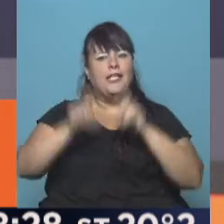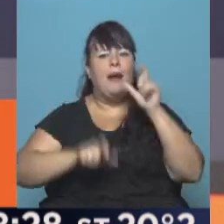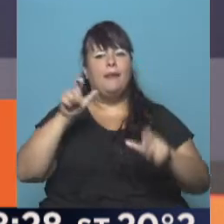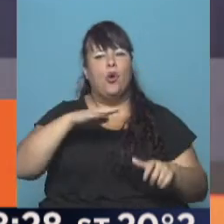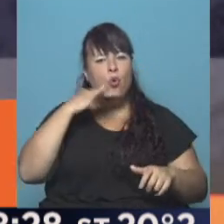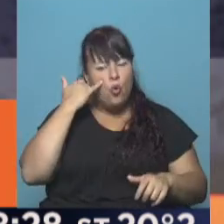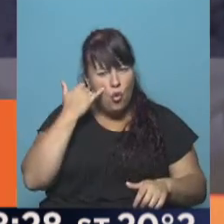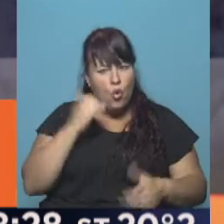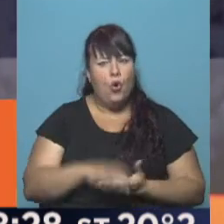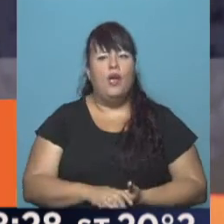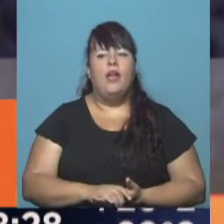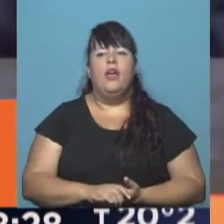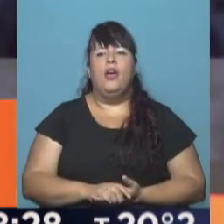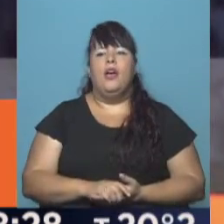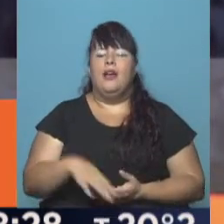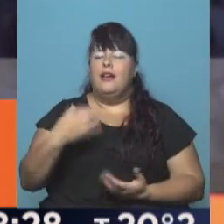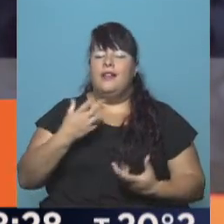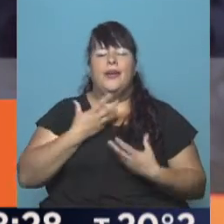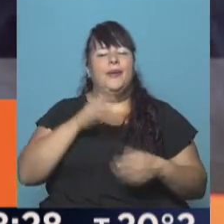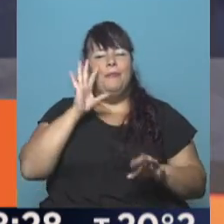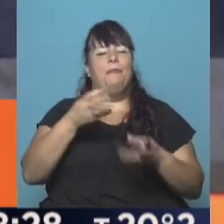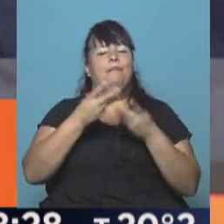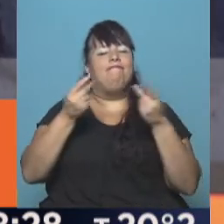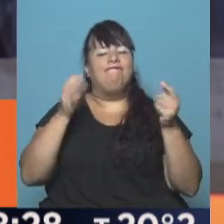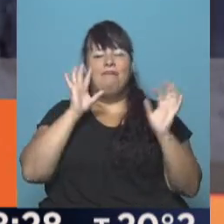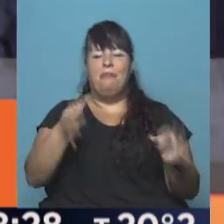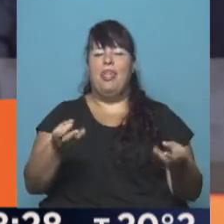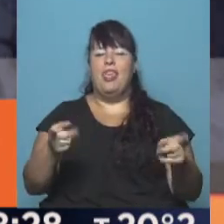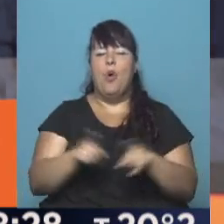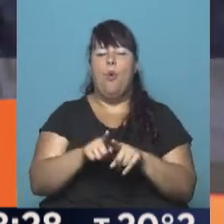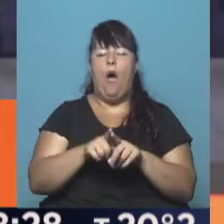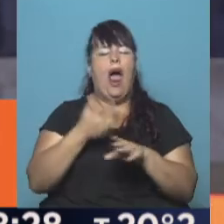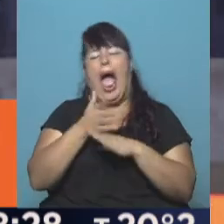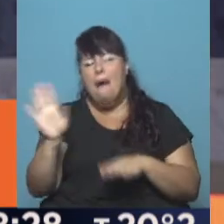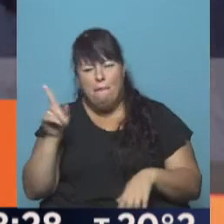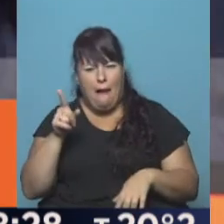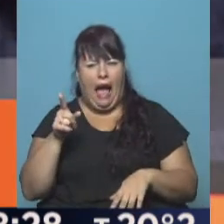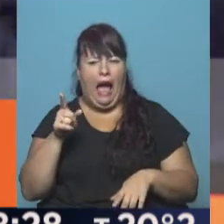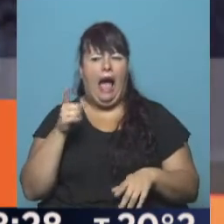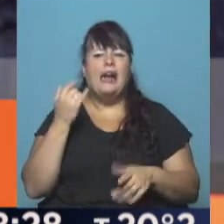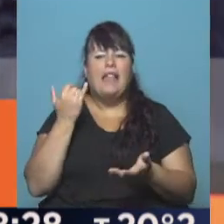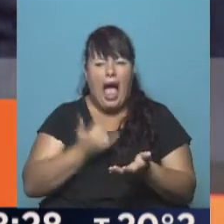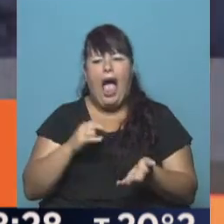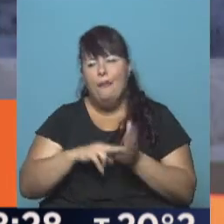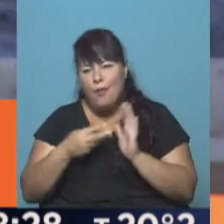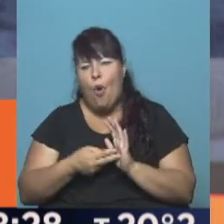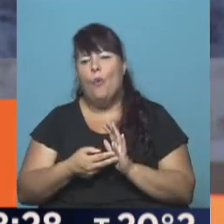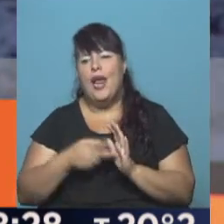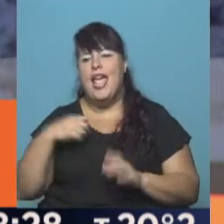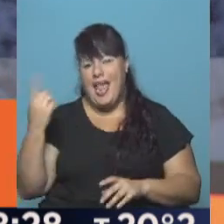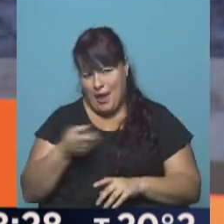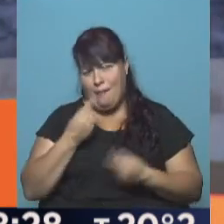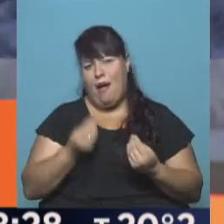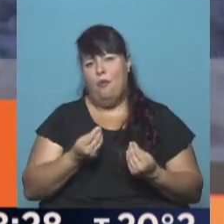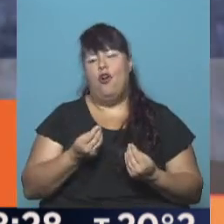que se se respira un clima este más allá de la dificultad este que tenemos